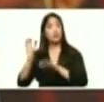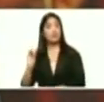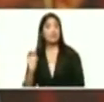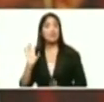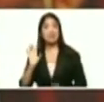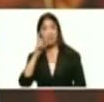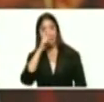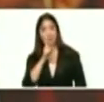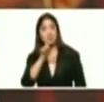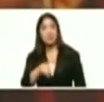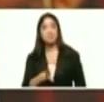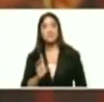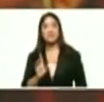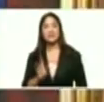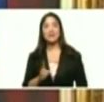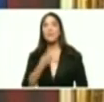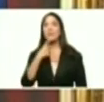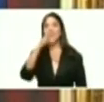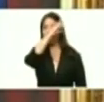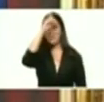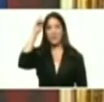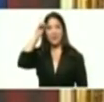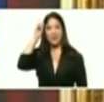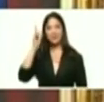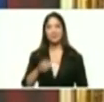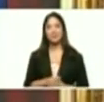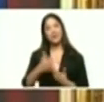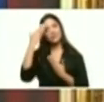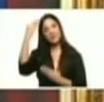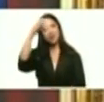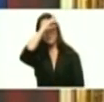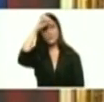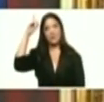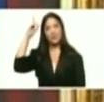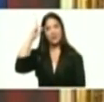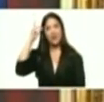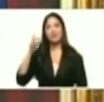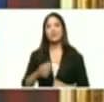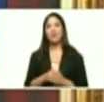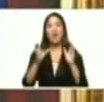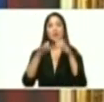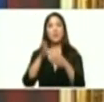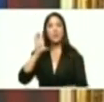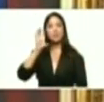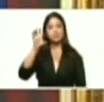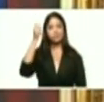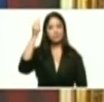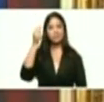dice, Diosdado Cabello, saludo, Diosdado, Elías, Bloque de la Patria,